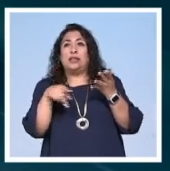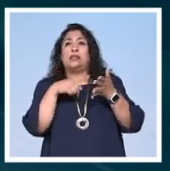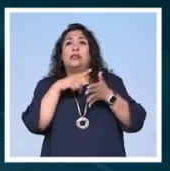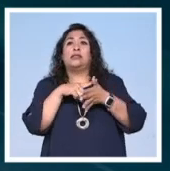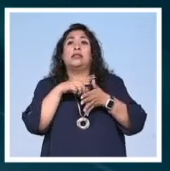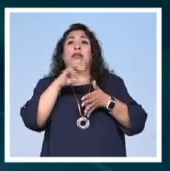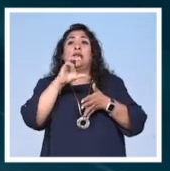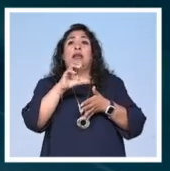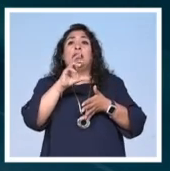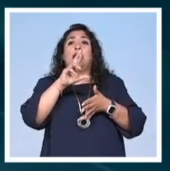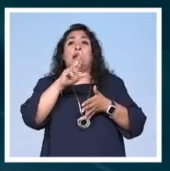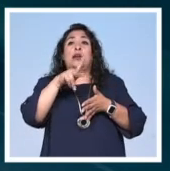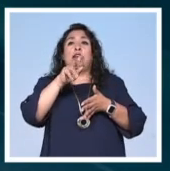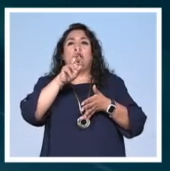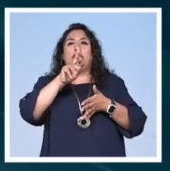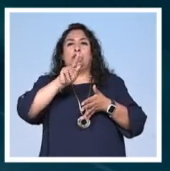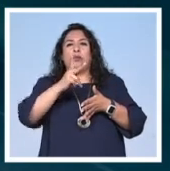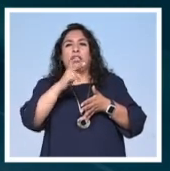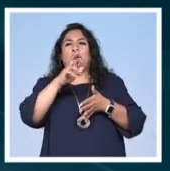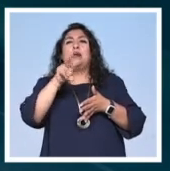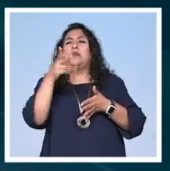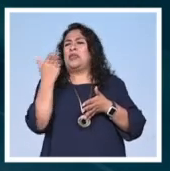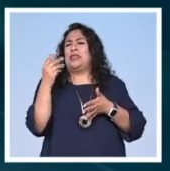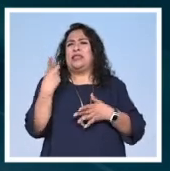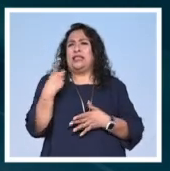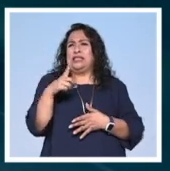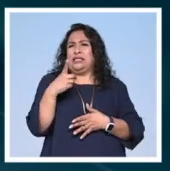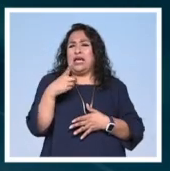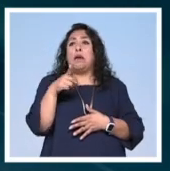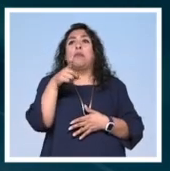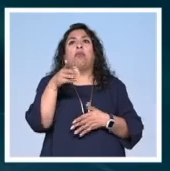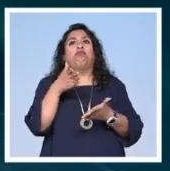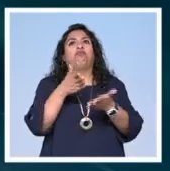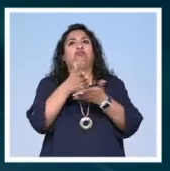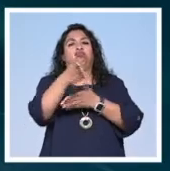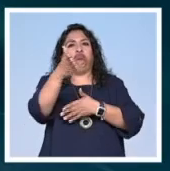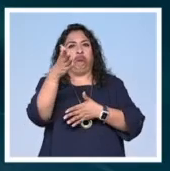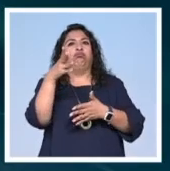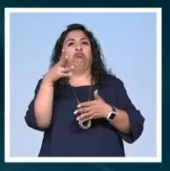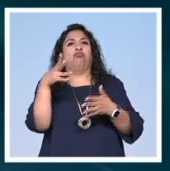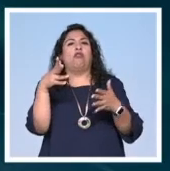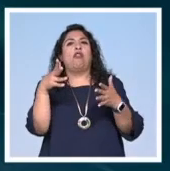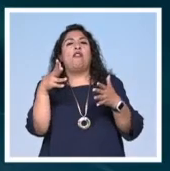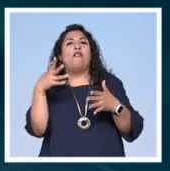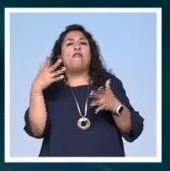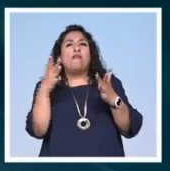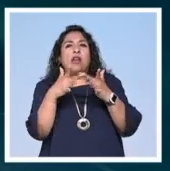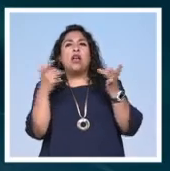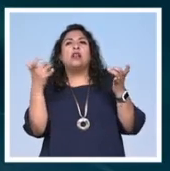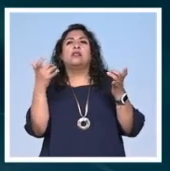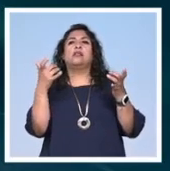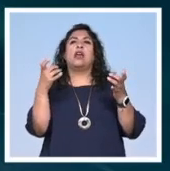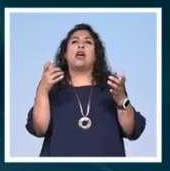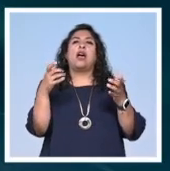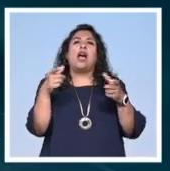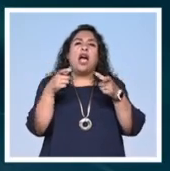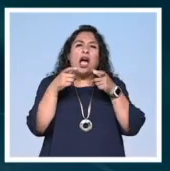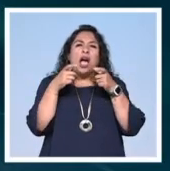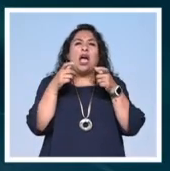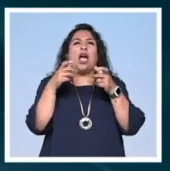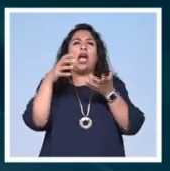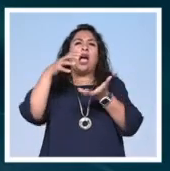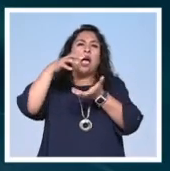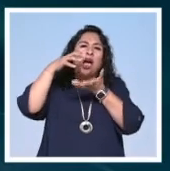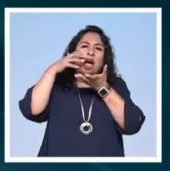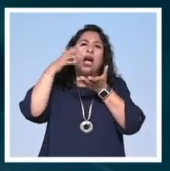crispy cream que apenas llegó en diciembre irrumpieron en el mercado galo en donde las hamburguesas las donas los kebabs